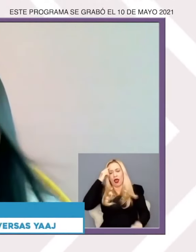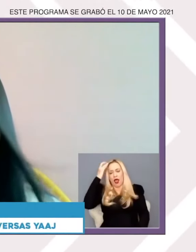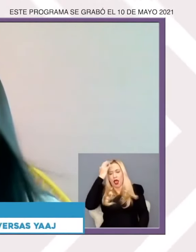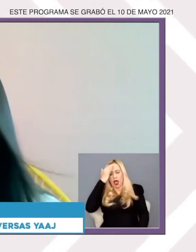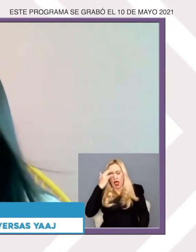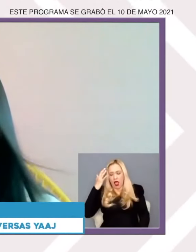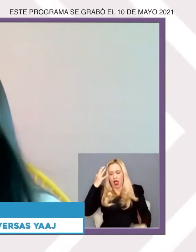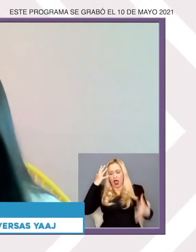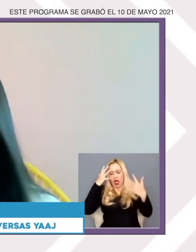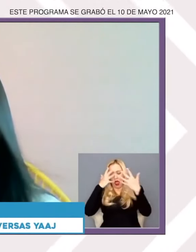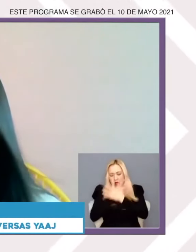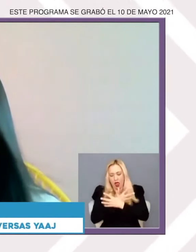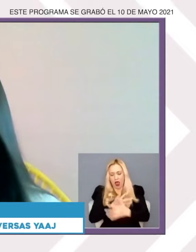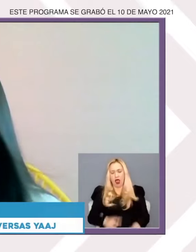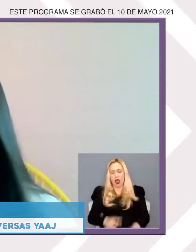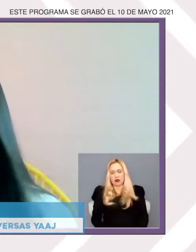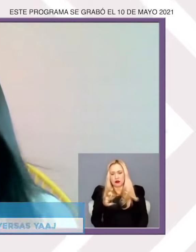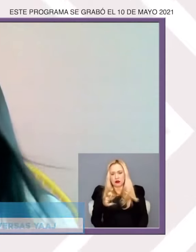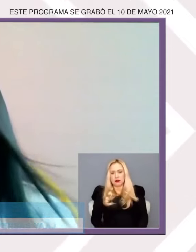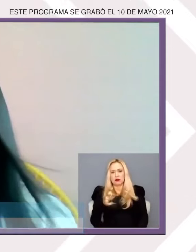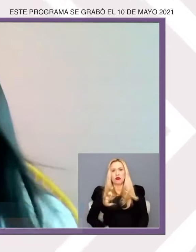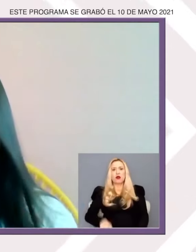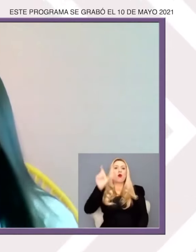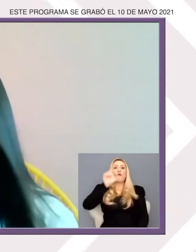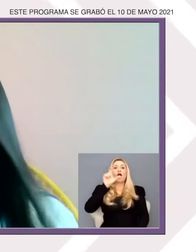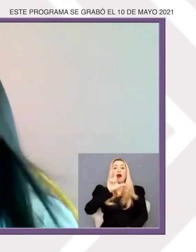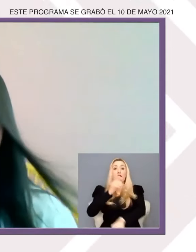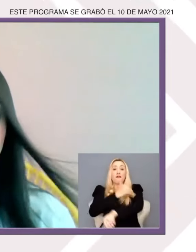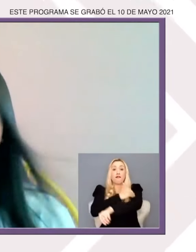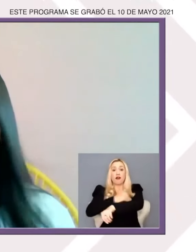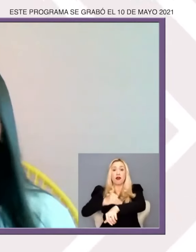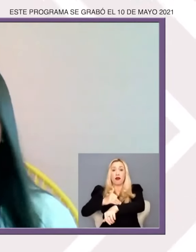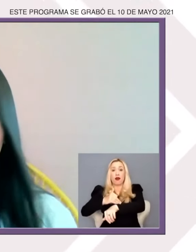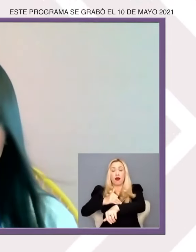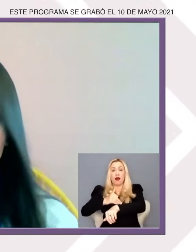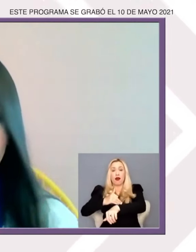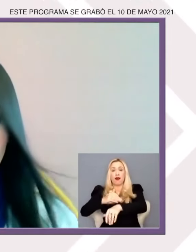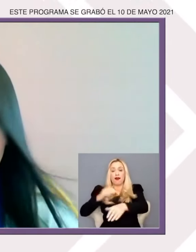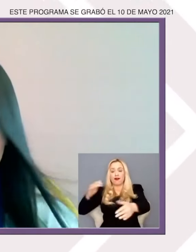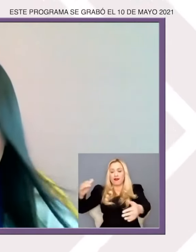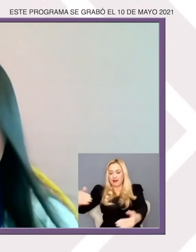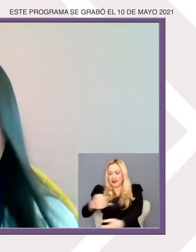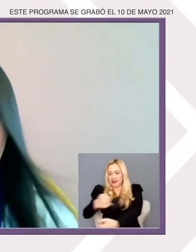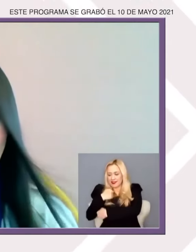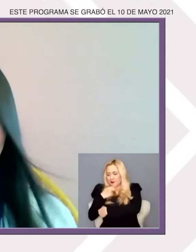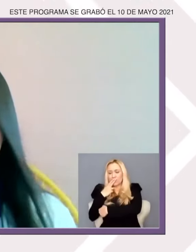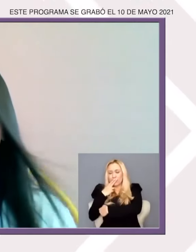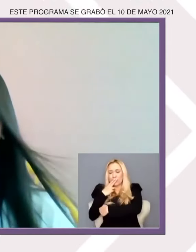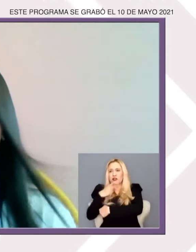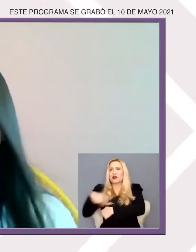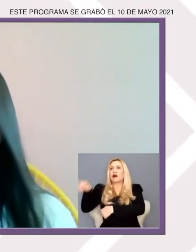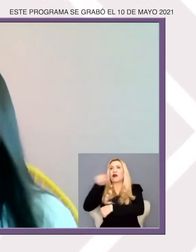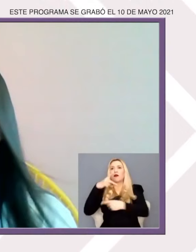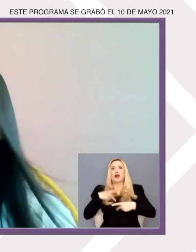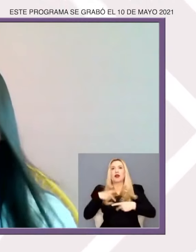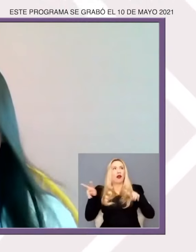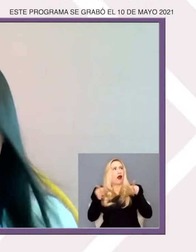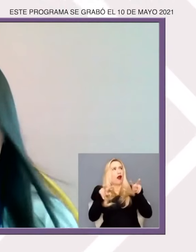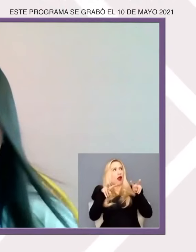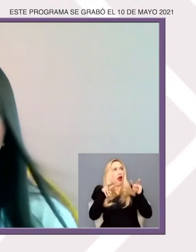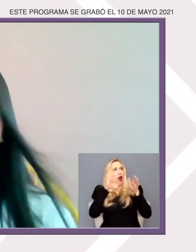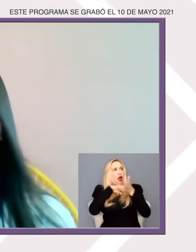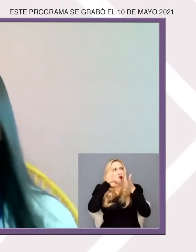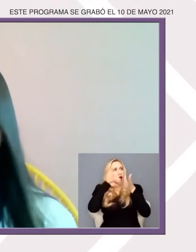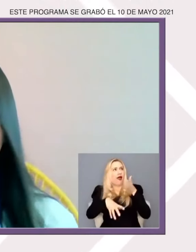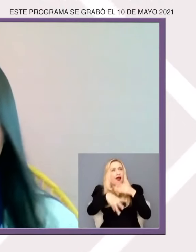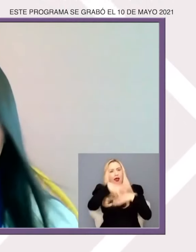YAC decimos que cuando una familia abraza, la sociedad no discrimina. Sigamos peleando y haciendo frente